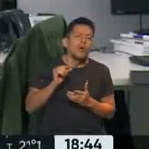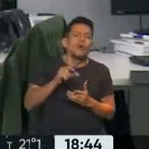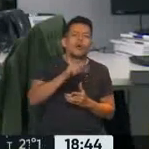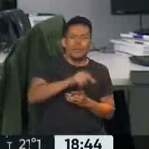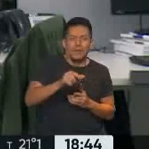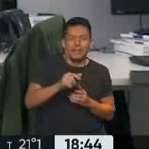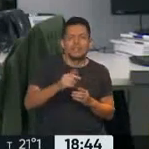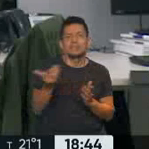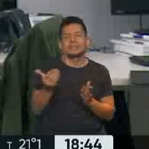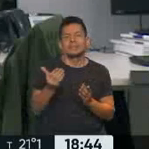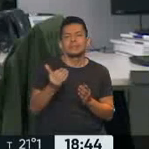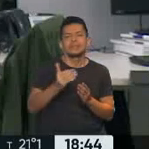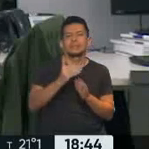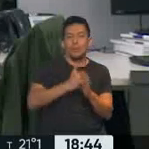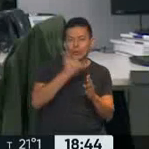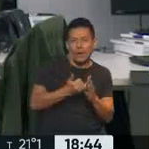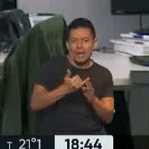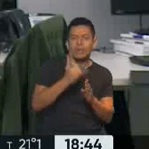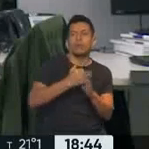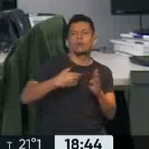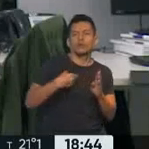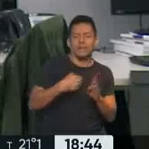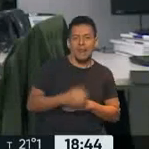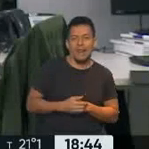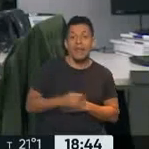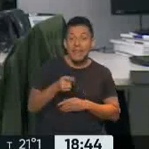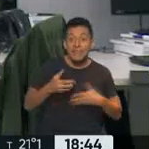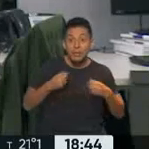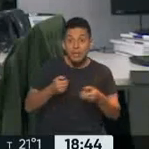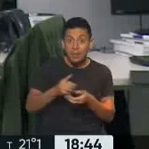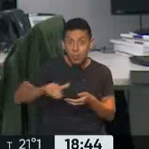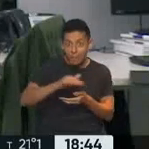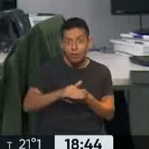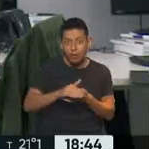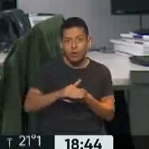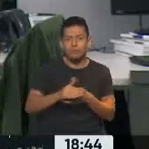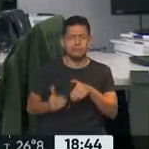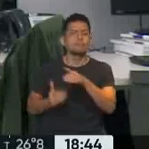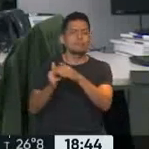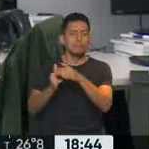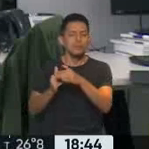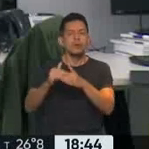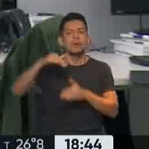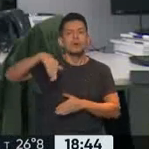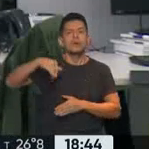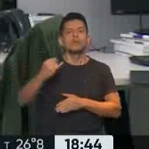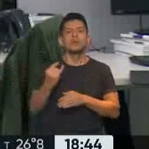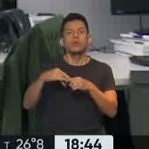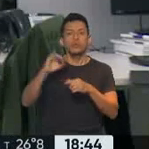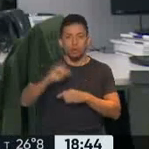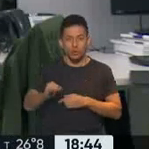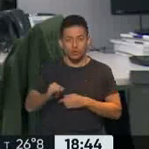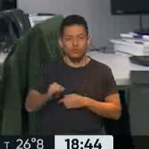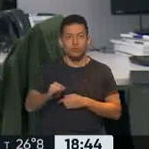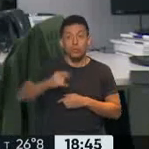tarifa social. Ahí la Defensoría del Pueblo, organismo que conduce María Rosa Muñoz, hemos